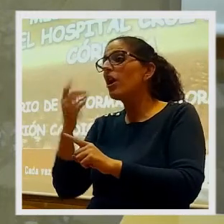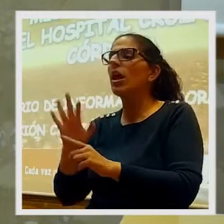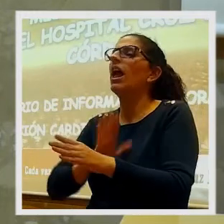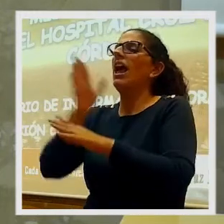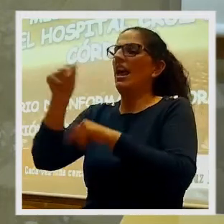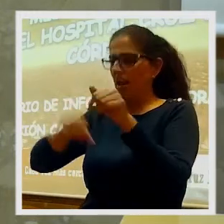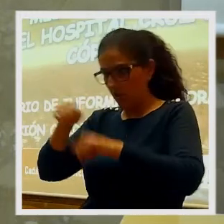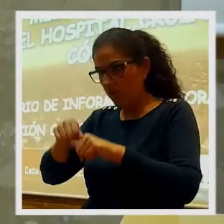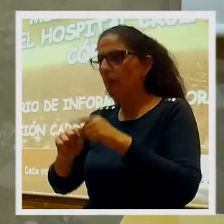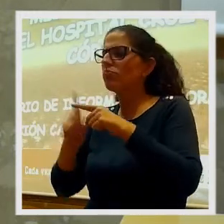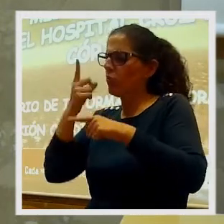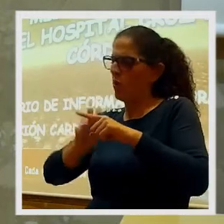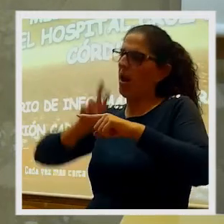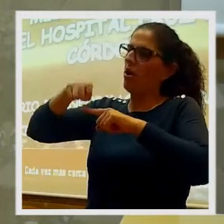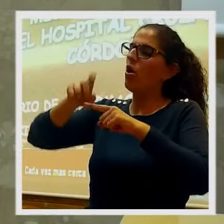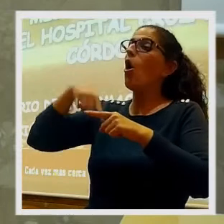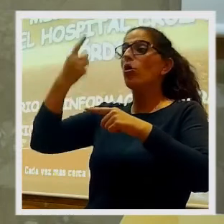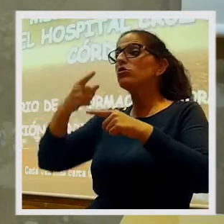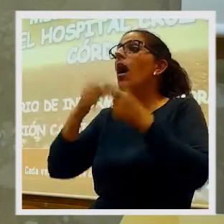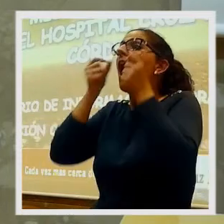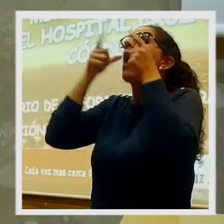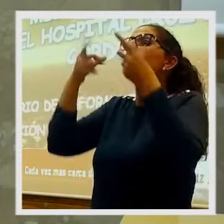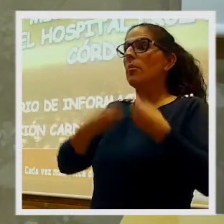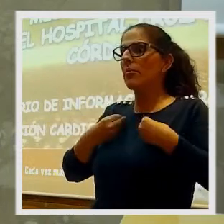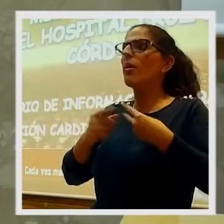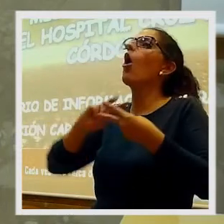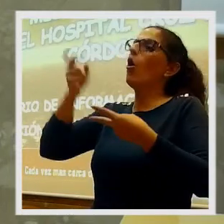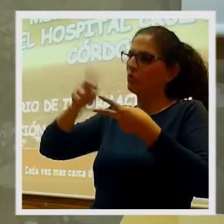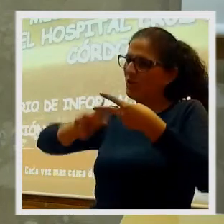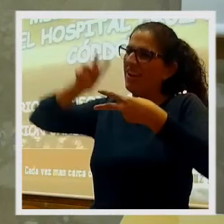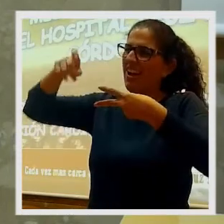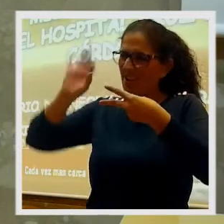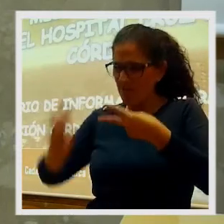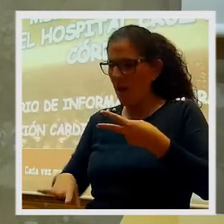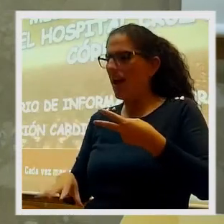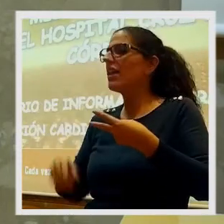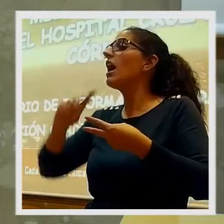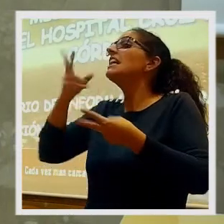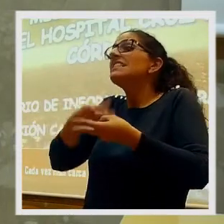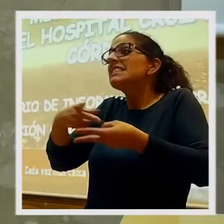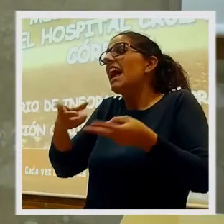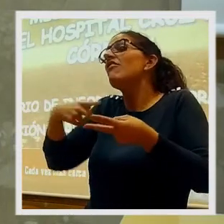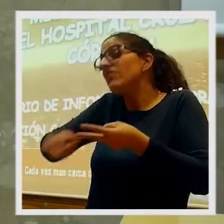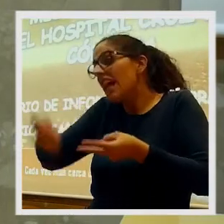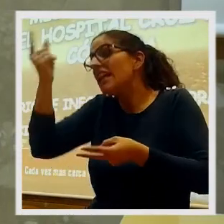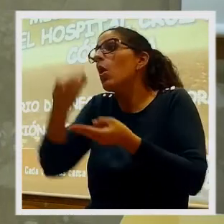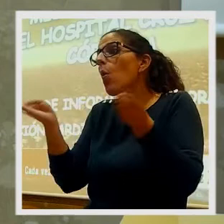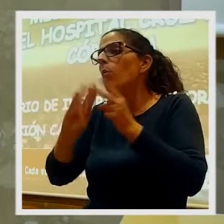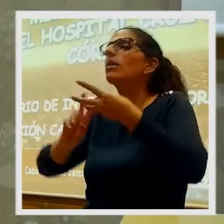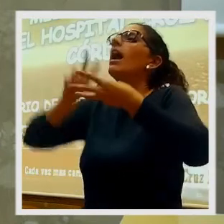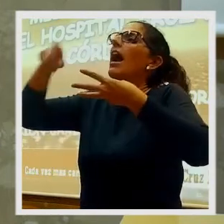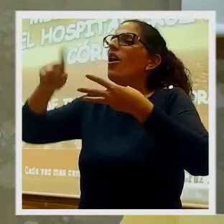quirófano, superaba ese escalón, después abrir los ojos en la UCI y a otro escalón superado, salir de la UCI, otro escalón y salir del